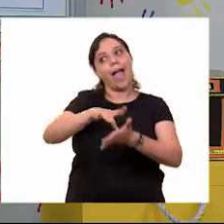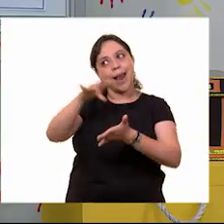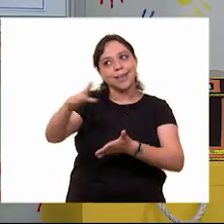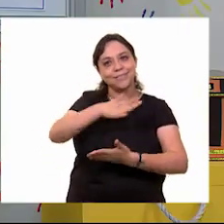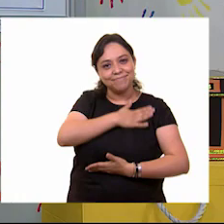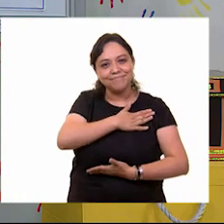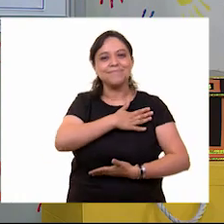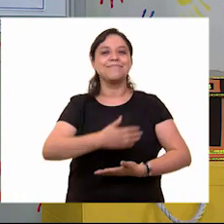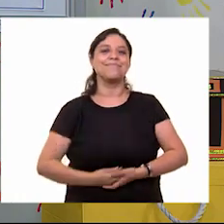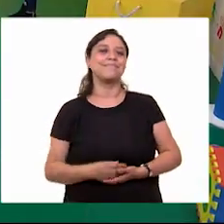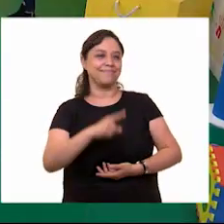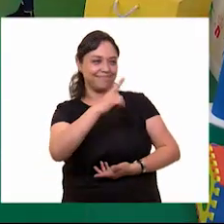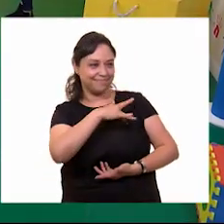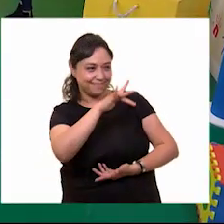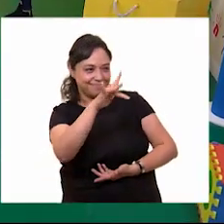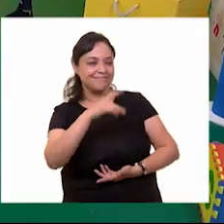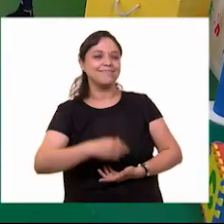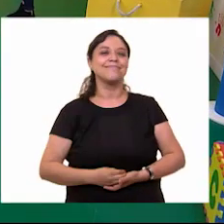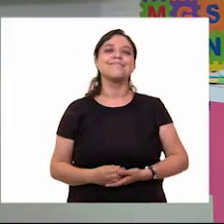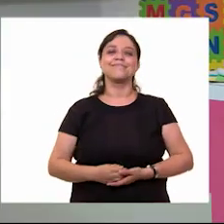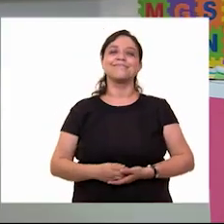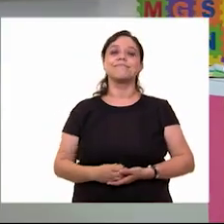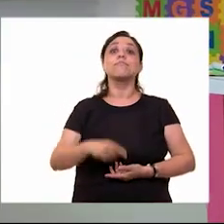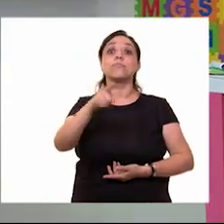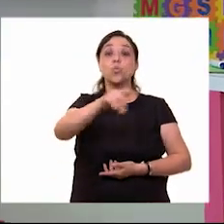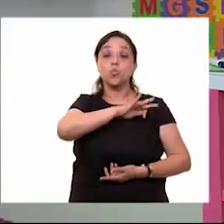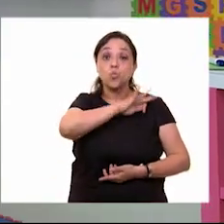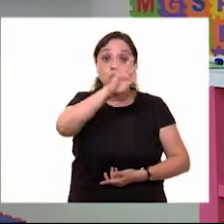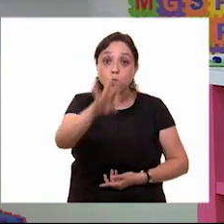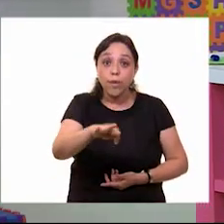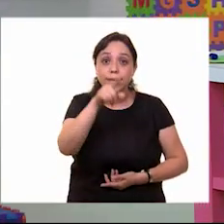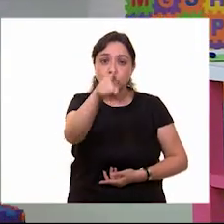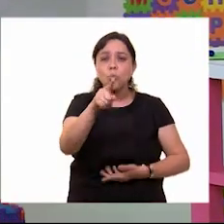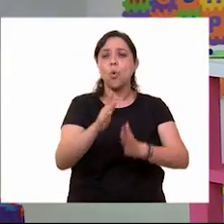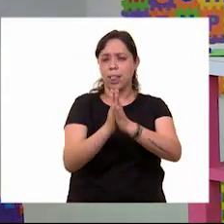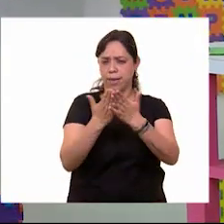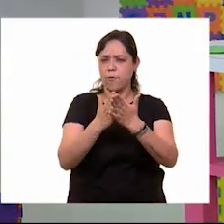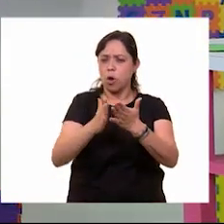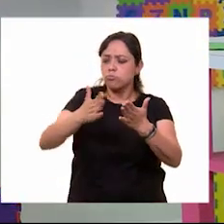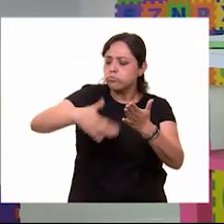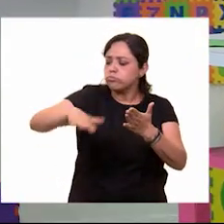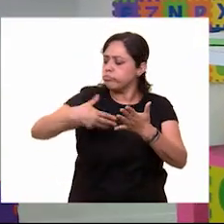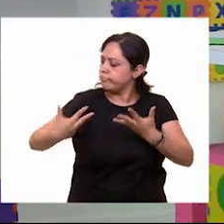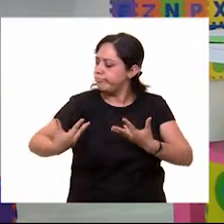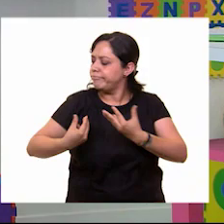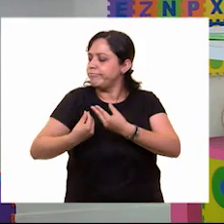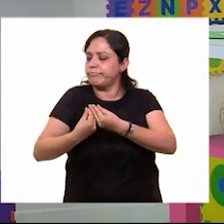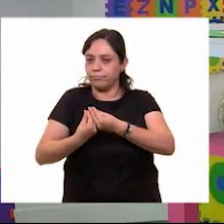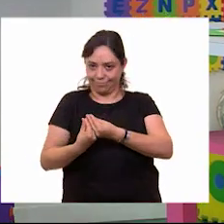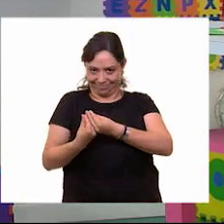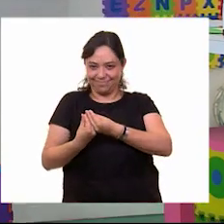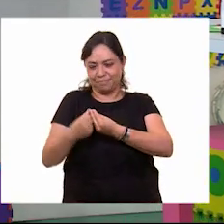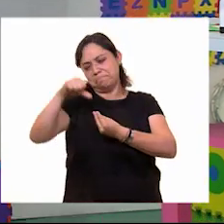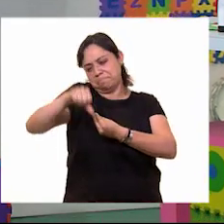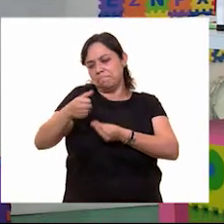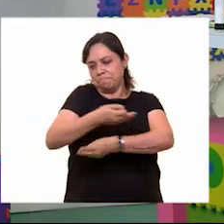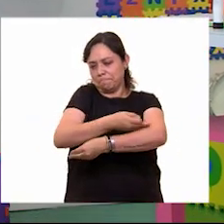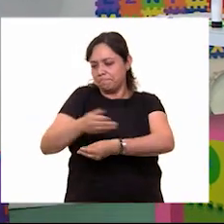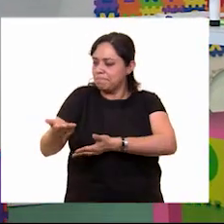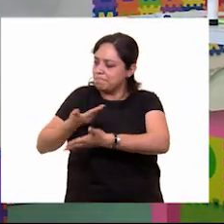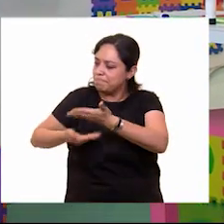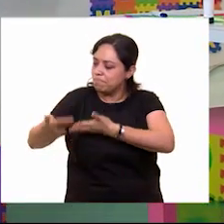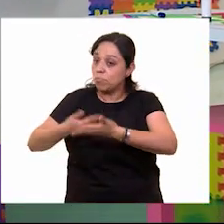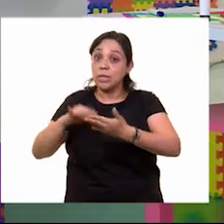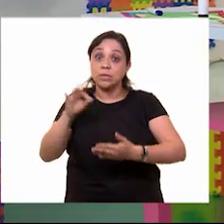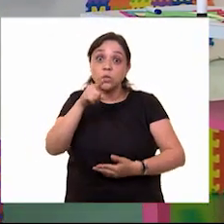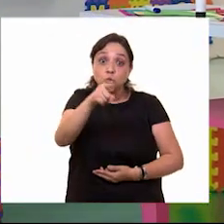Te agradezco a ti también. Muy bien, ahora si te es posible, consulta otros libros y comenta el tema de hoy con tu familia. Si